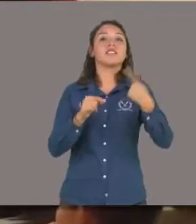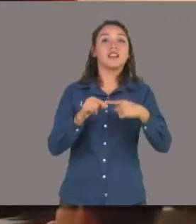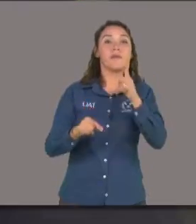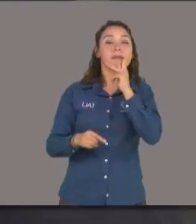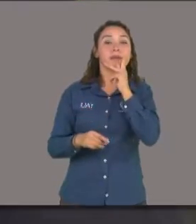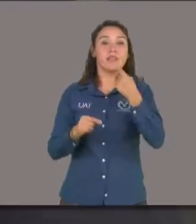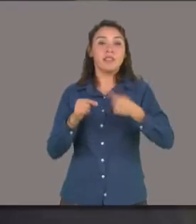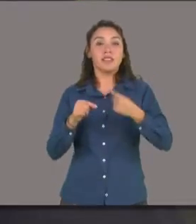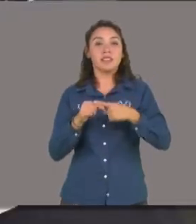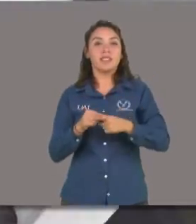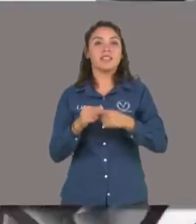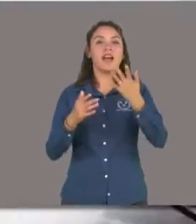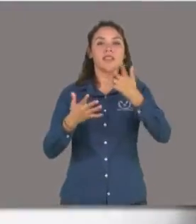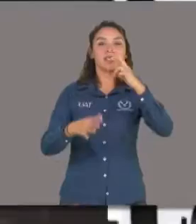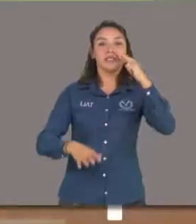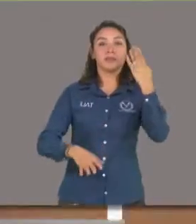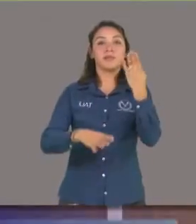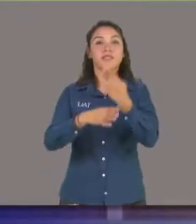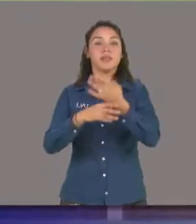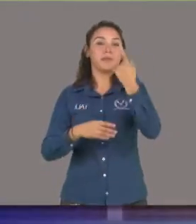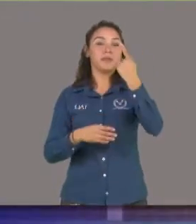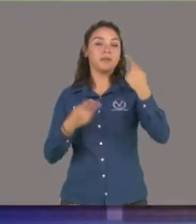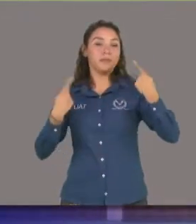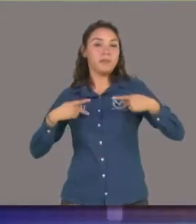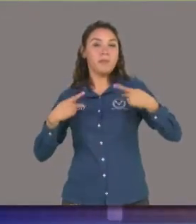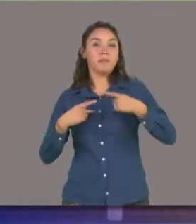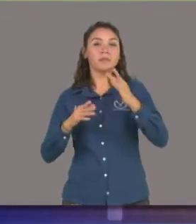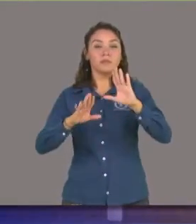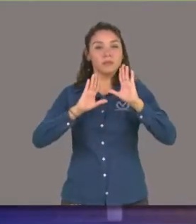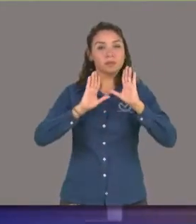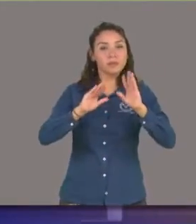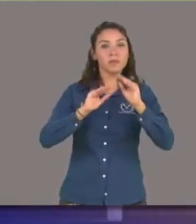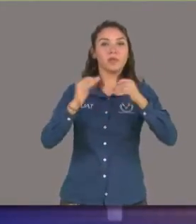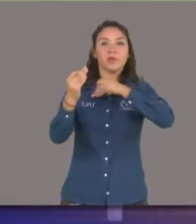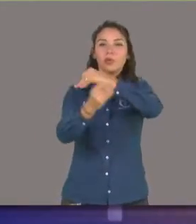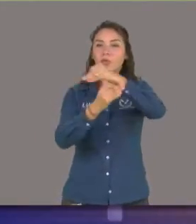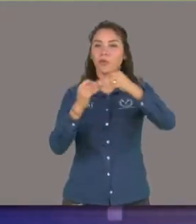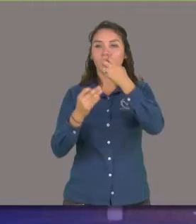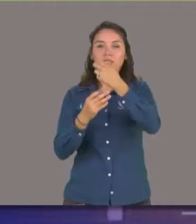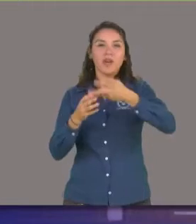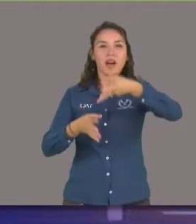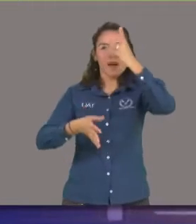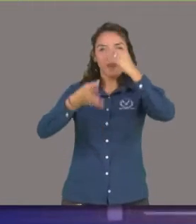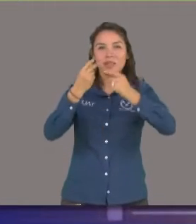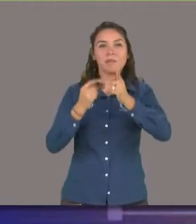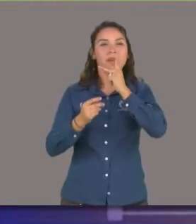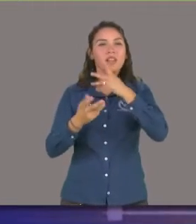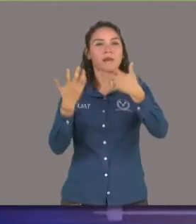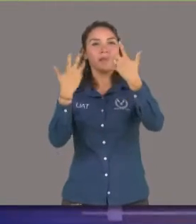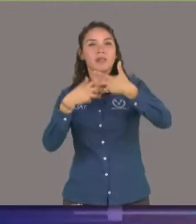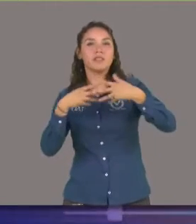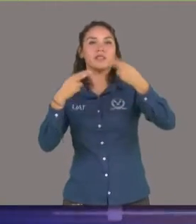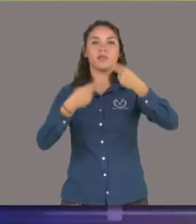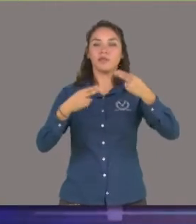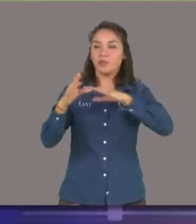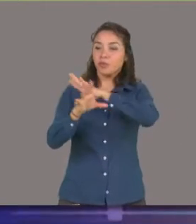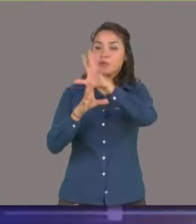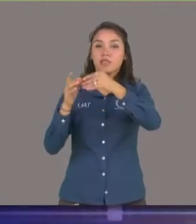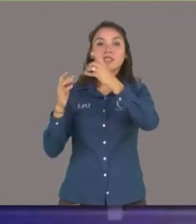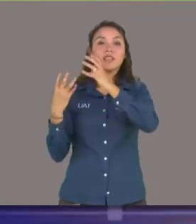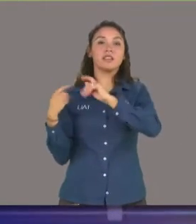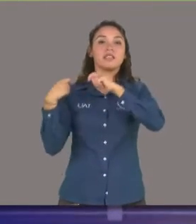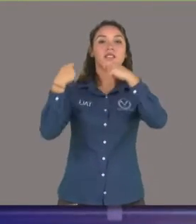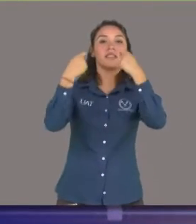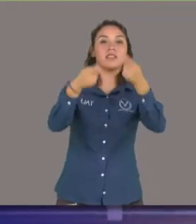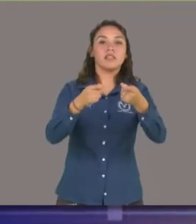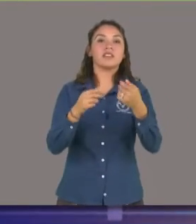trata de planes de estudio acordes. Viene un papel adicional, que es quién va a ser la